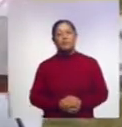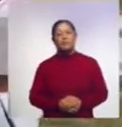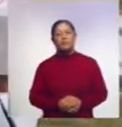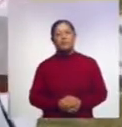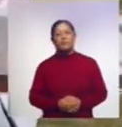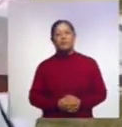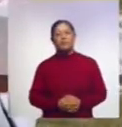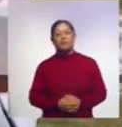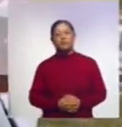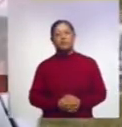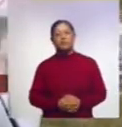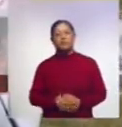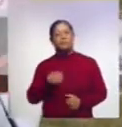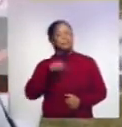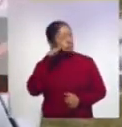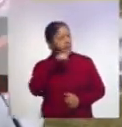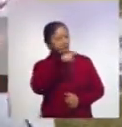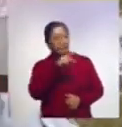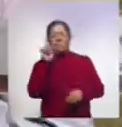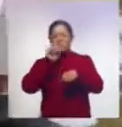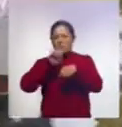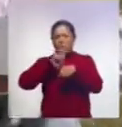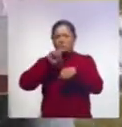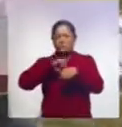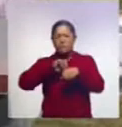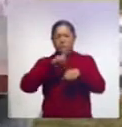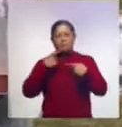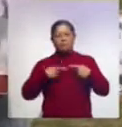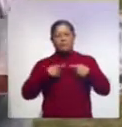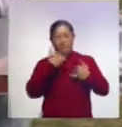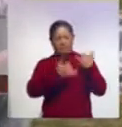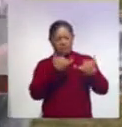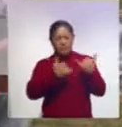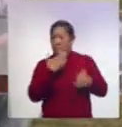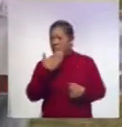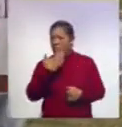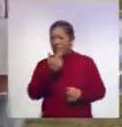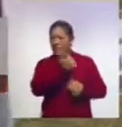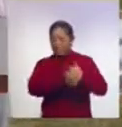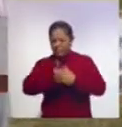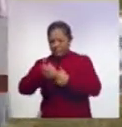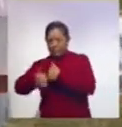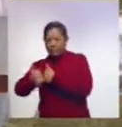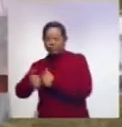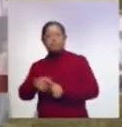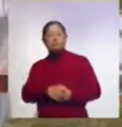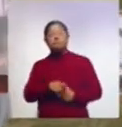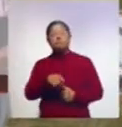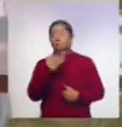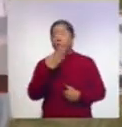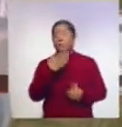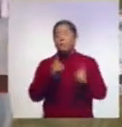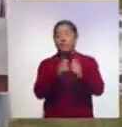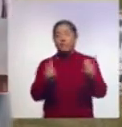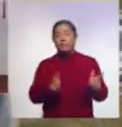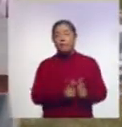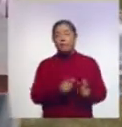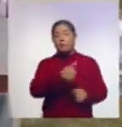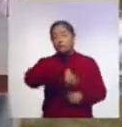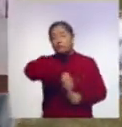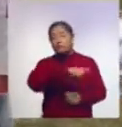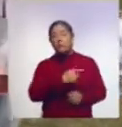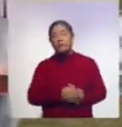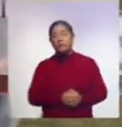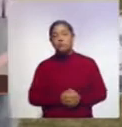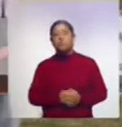cada día se están soltando más los jugadores y eso es importante. Hay una competencia interna que es muy buena, hay un buen grupo y eso, por sobre todas las